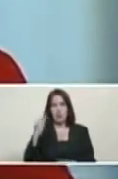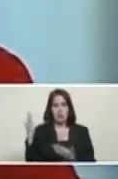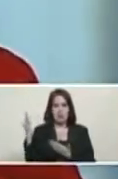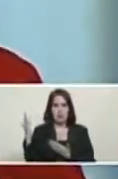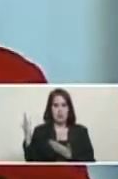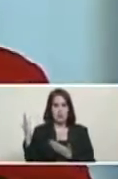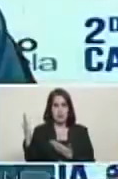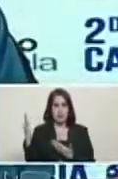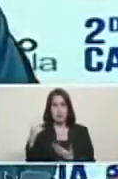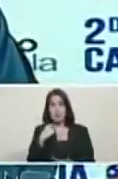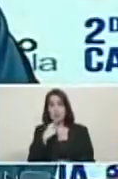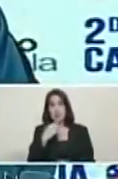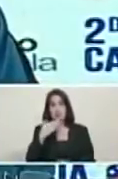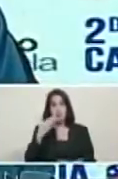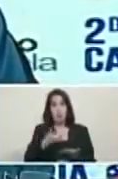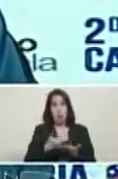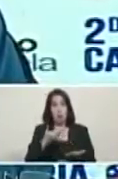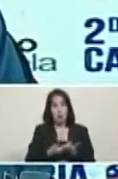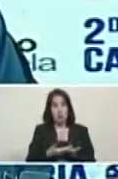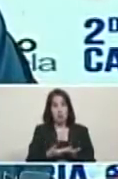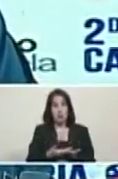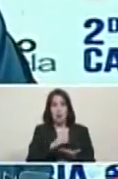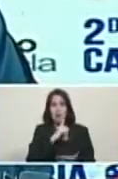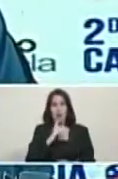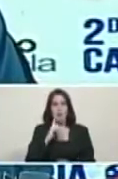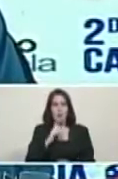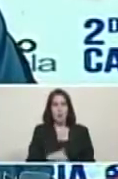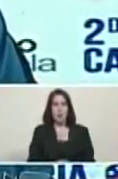me acaba de proponer el nombre